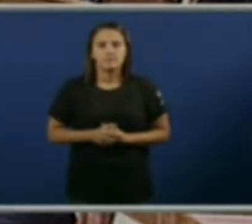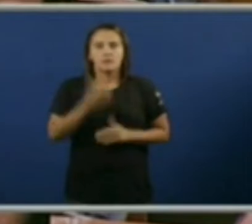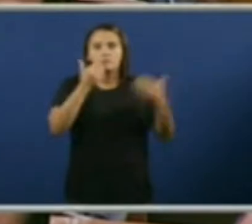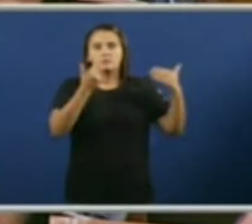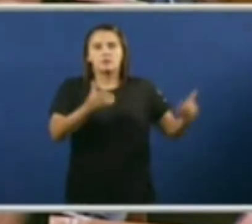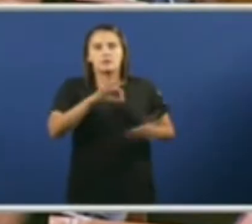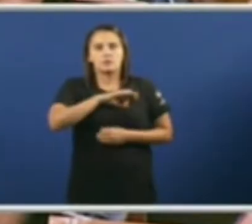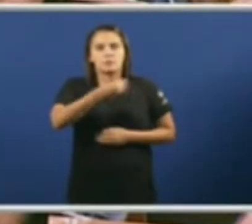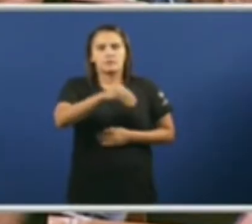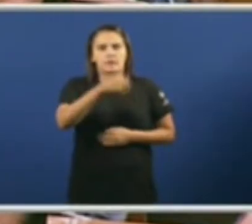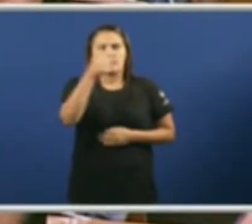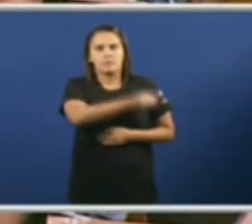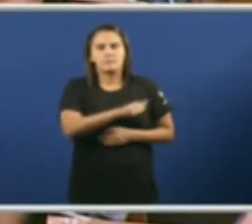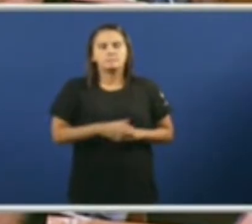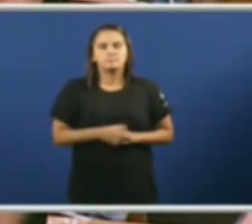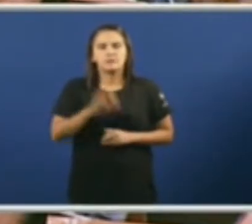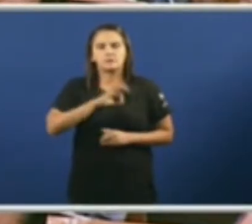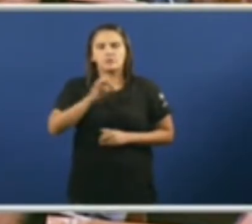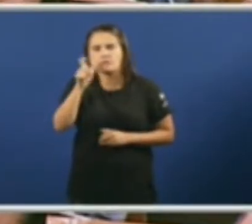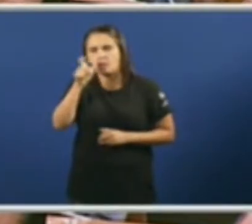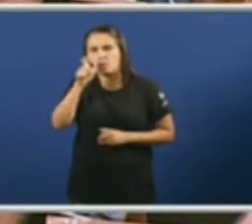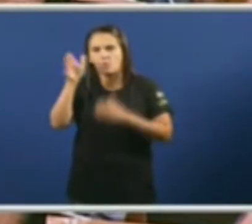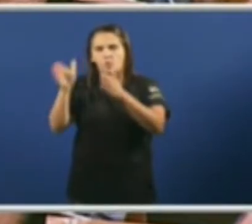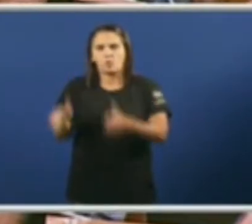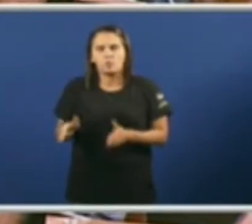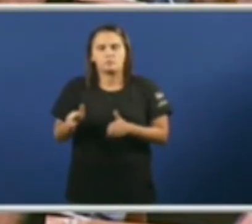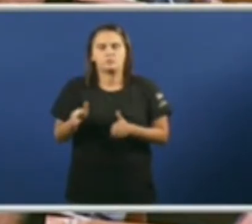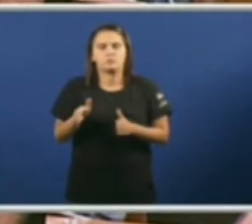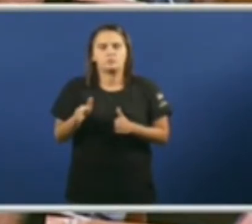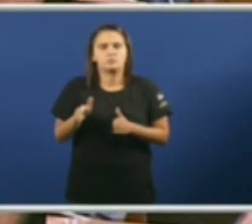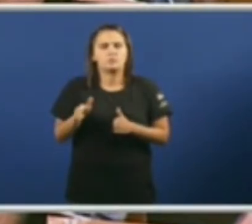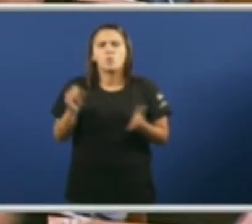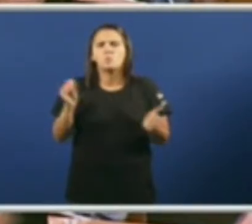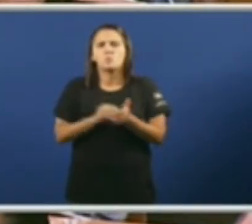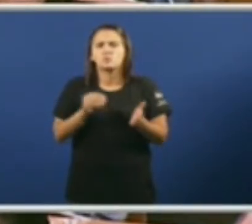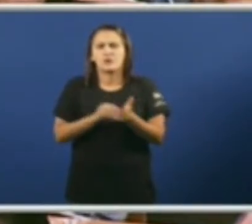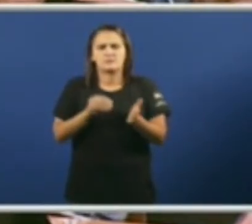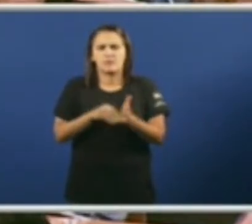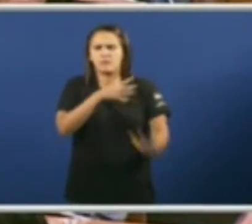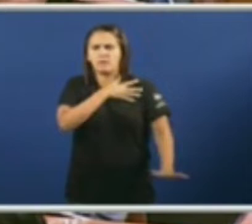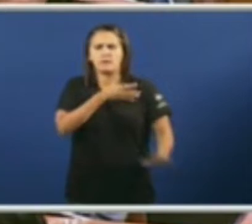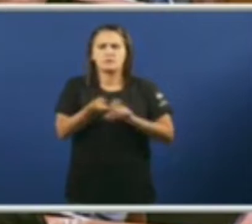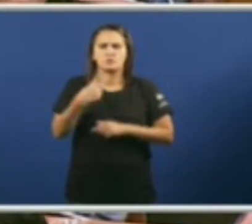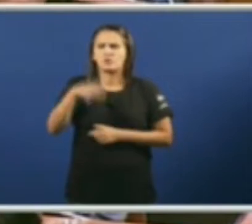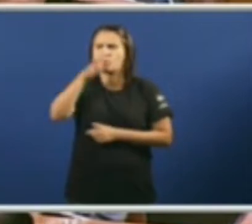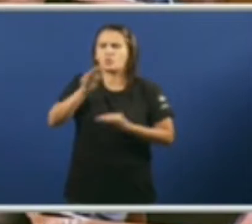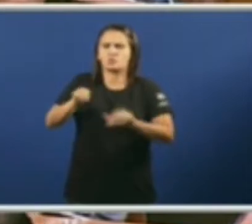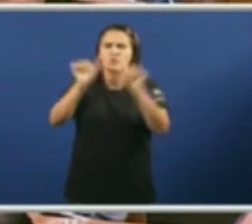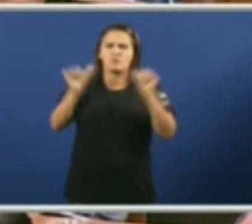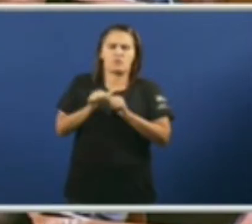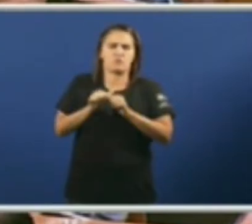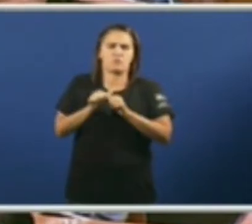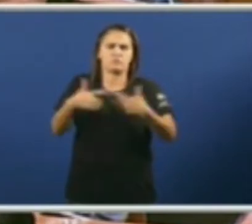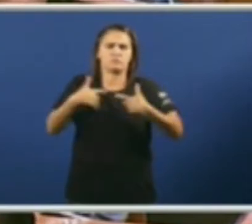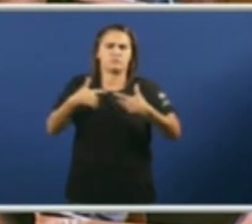Moitas grazas, presidente. Señor Feijóo, son moitas as veces que denunciamos a cruel política de